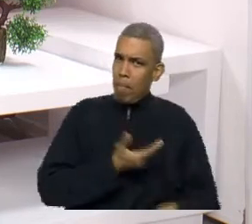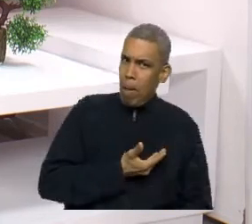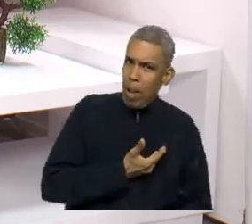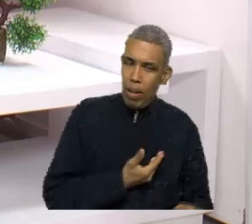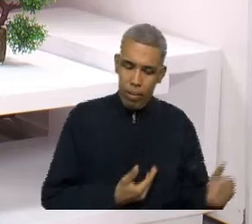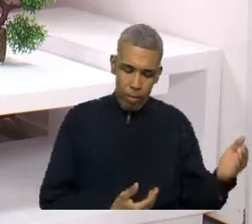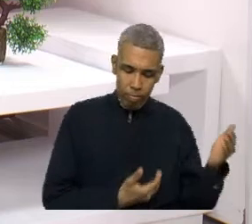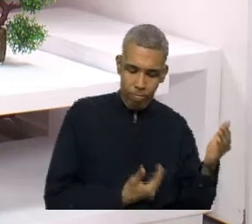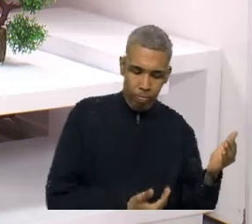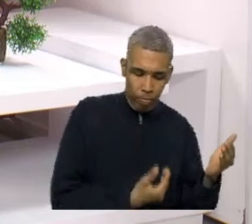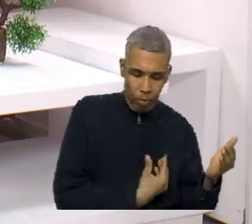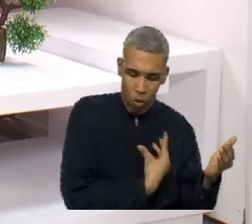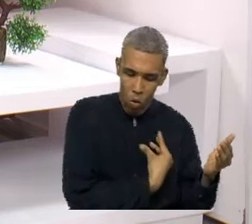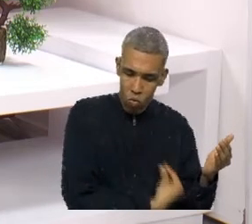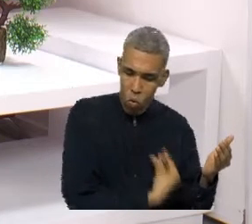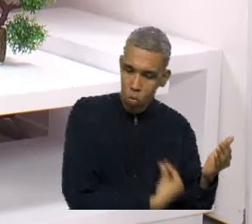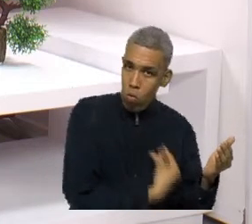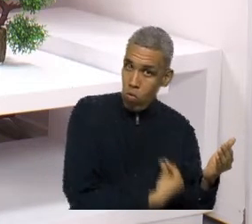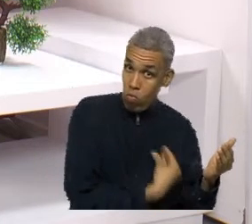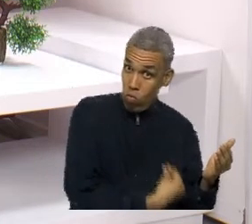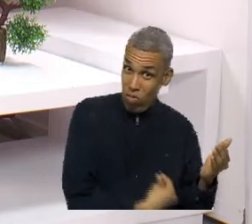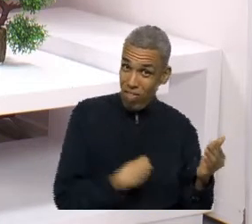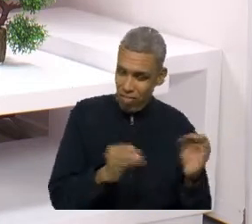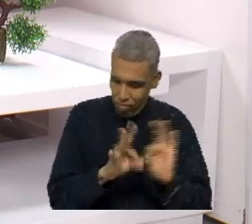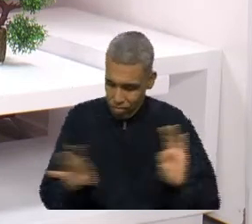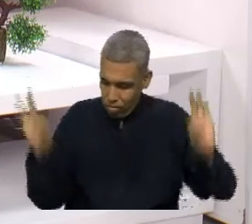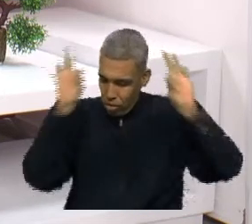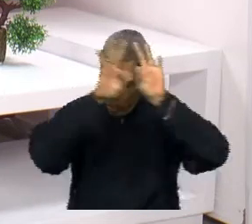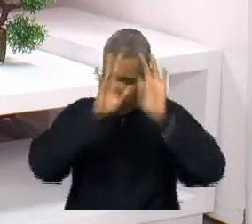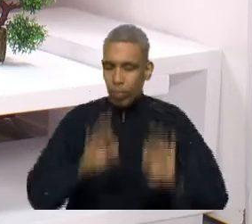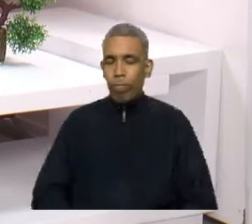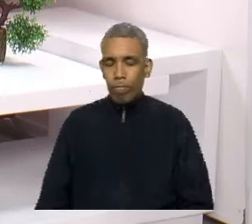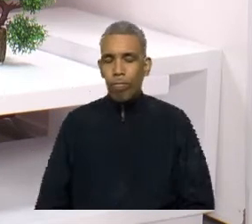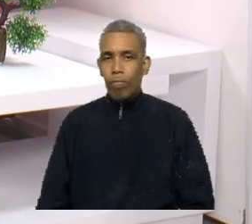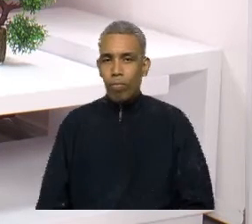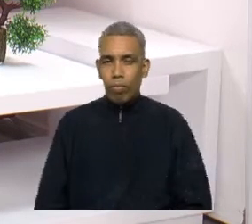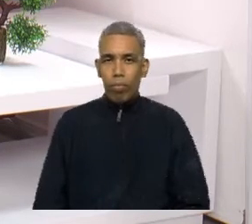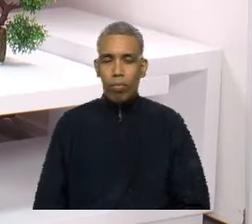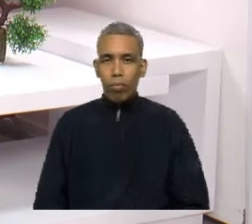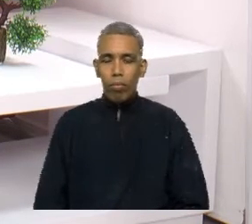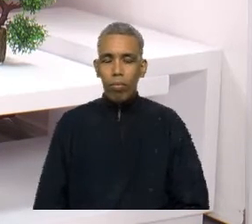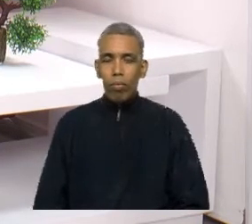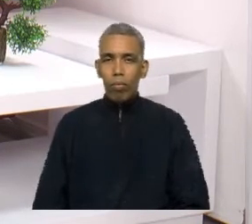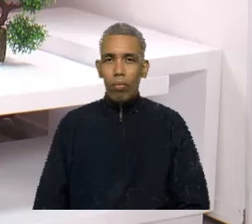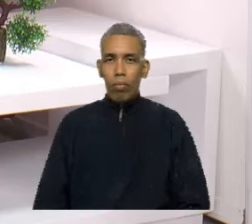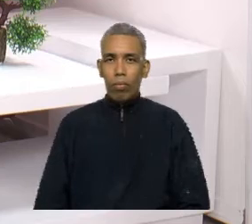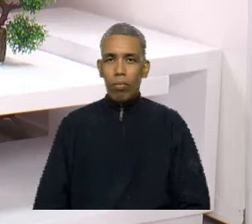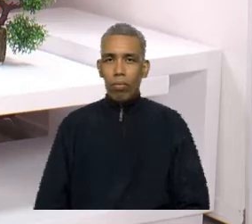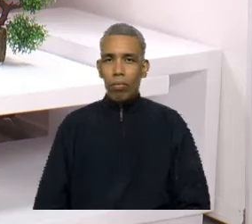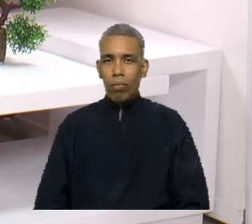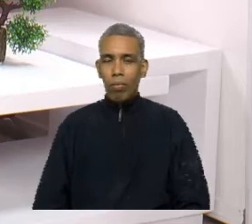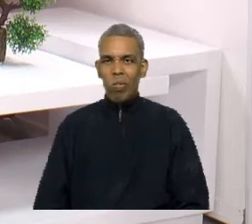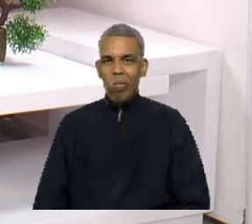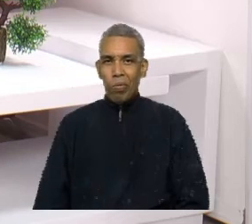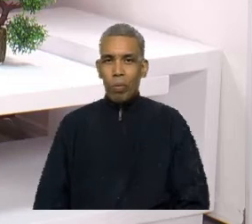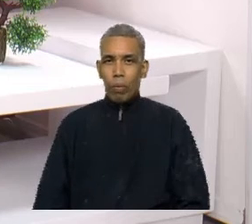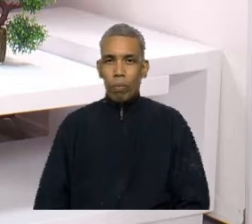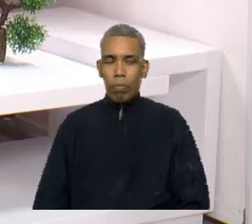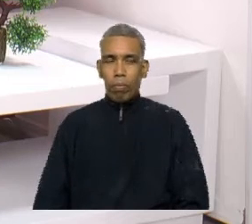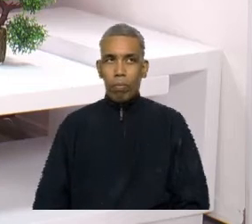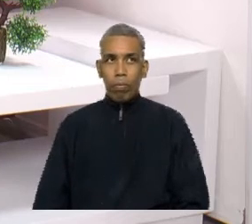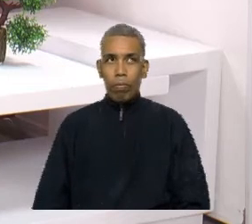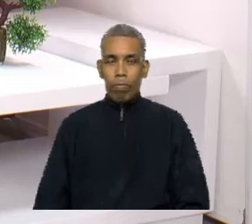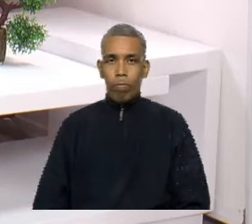familia, siempre alimenten a sus hijos con leche materna, para evitar que este niño desde muy temprano empiece a